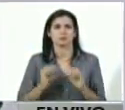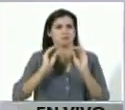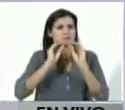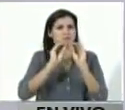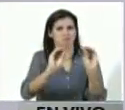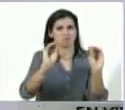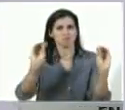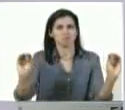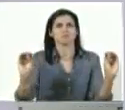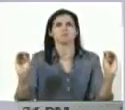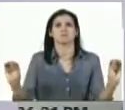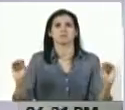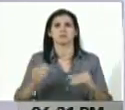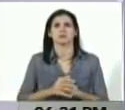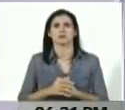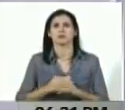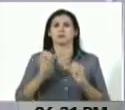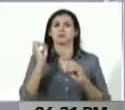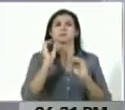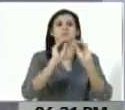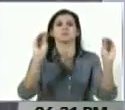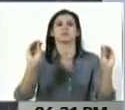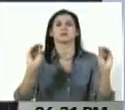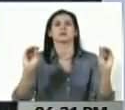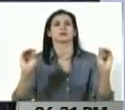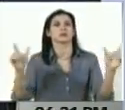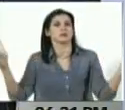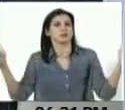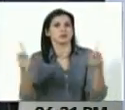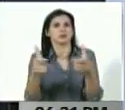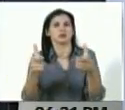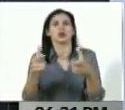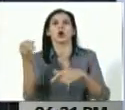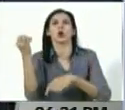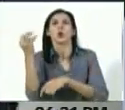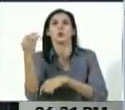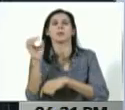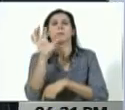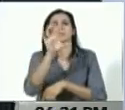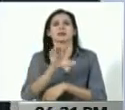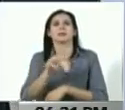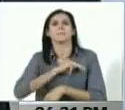convoquemos a la cumbre de países OPEP y no OPEP